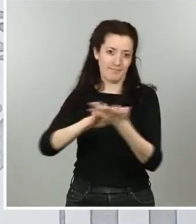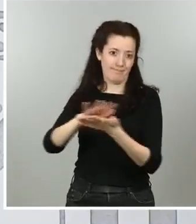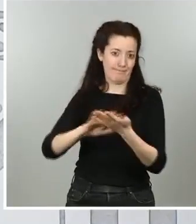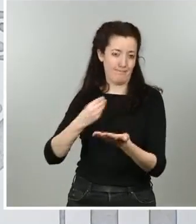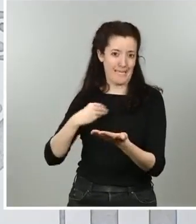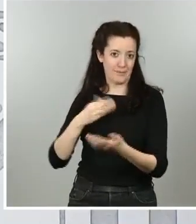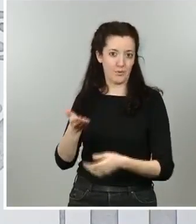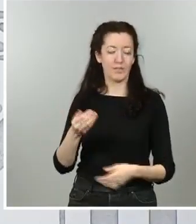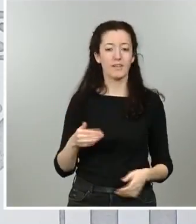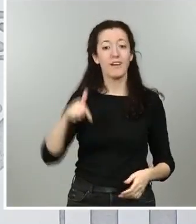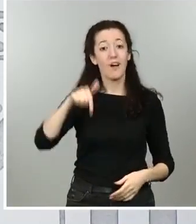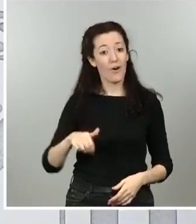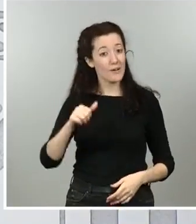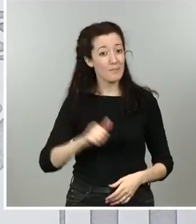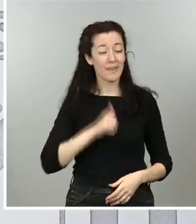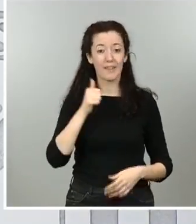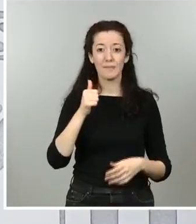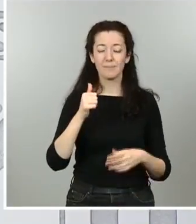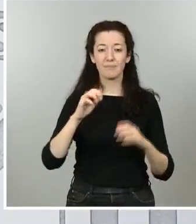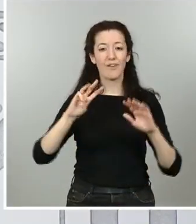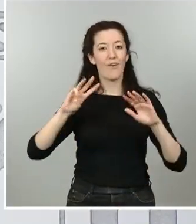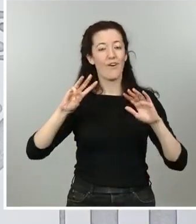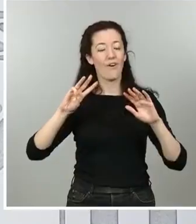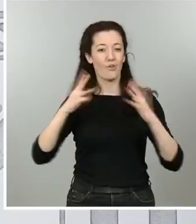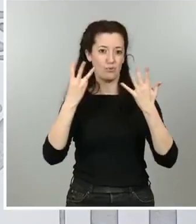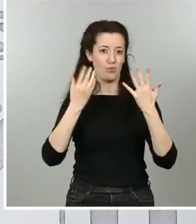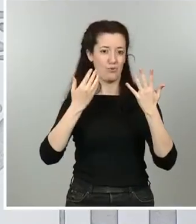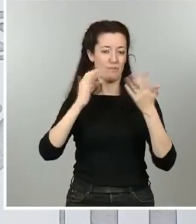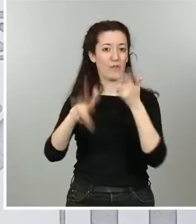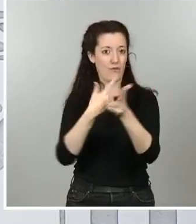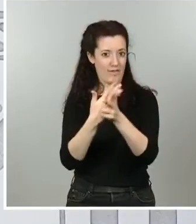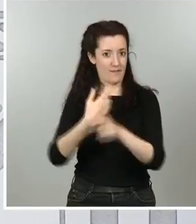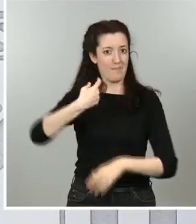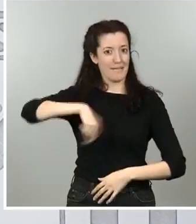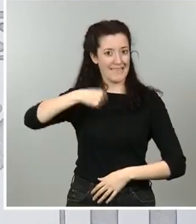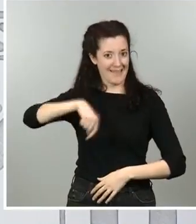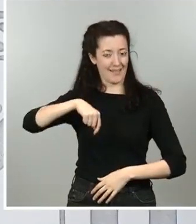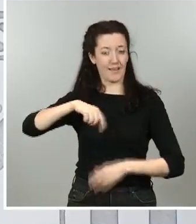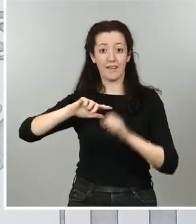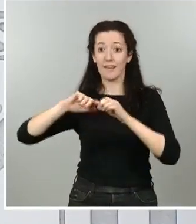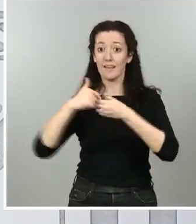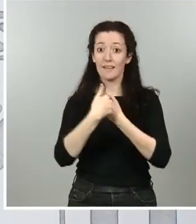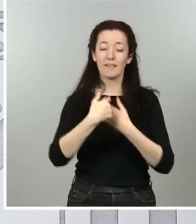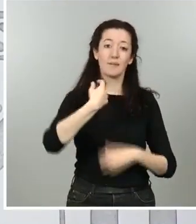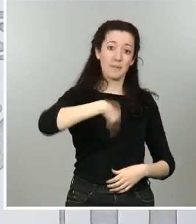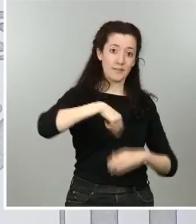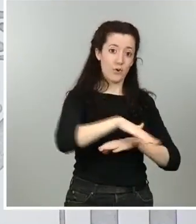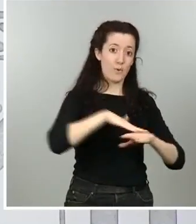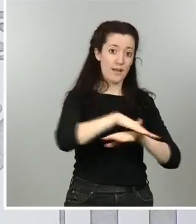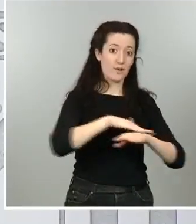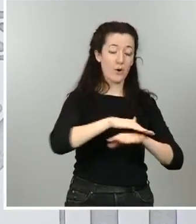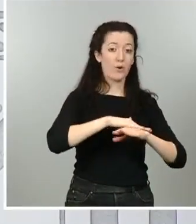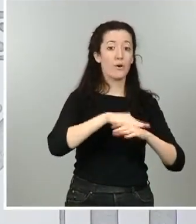hemos celebrado la 8ª videoconferencia de presidentes, un foro que reúne al presidente del Gobierno con los responsables de